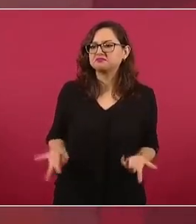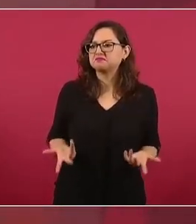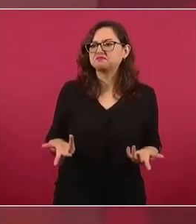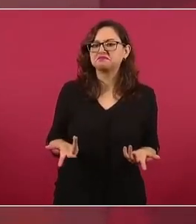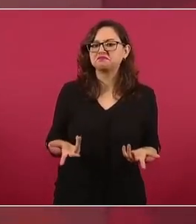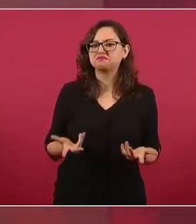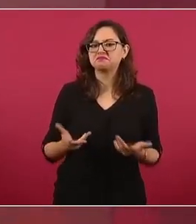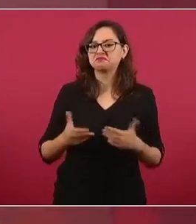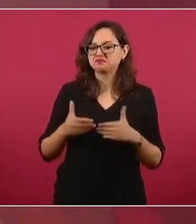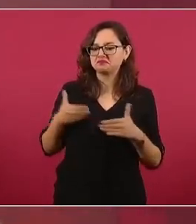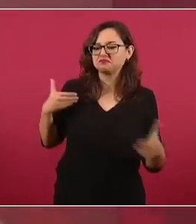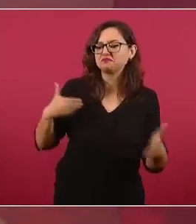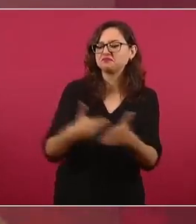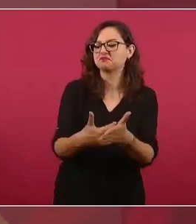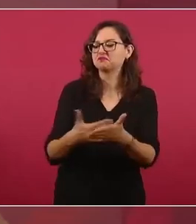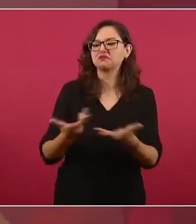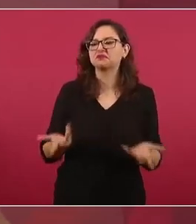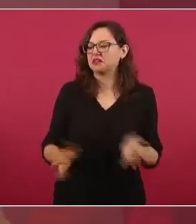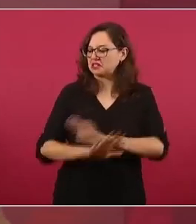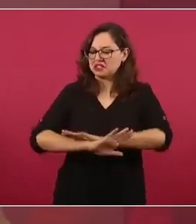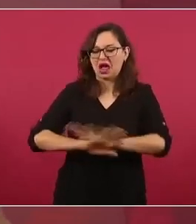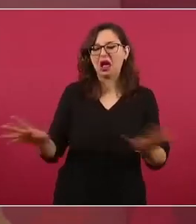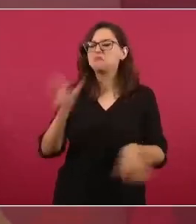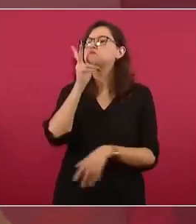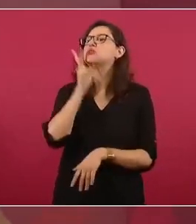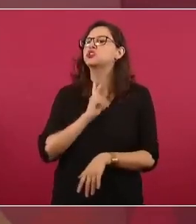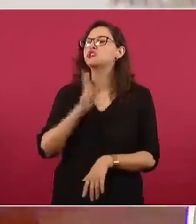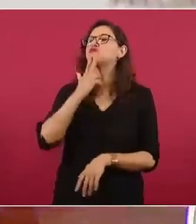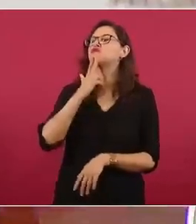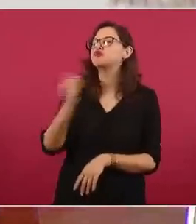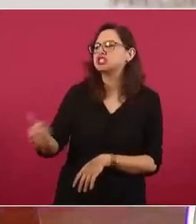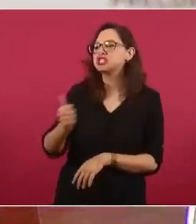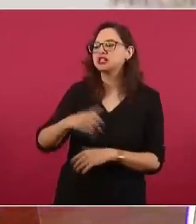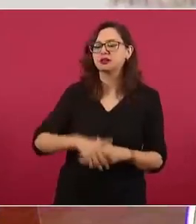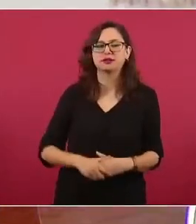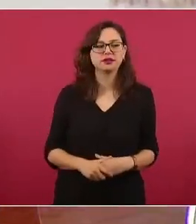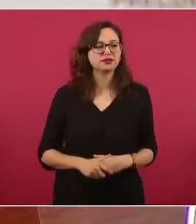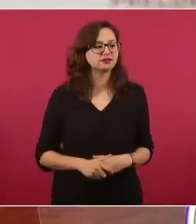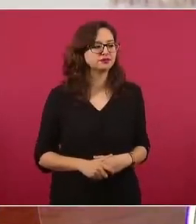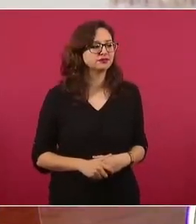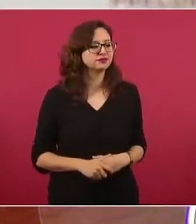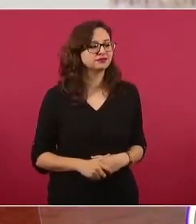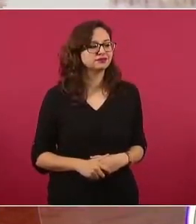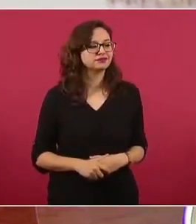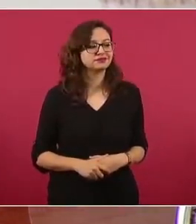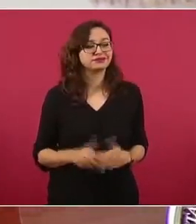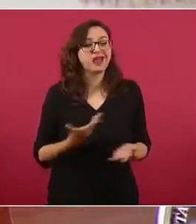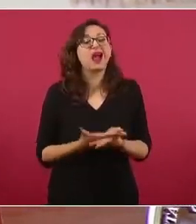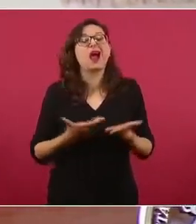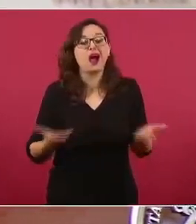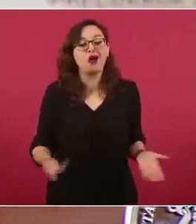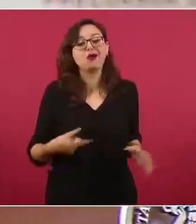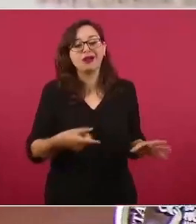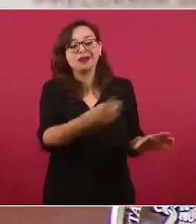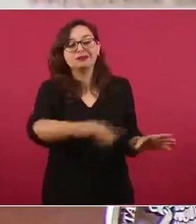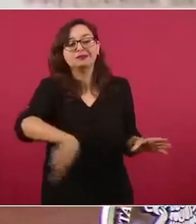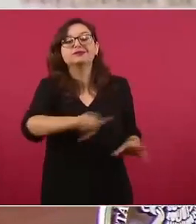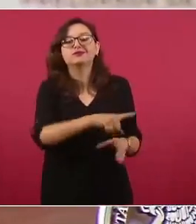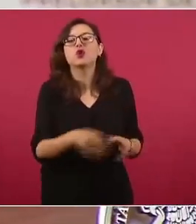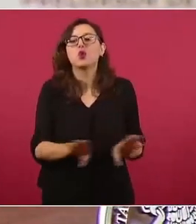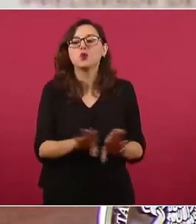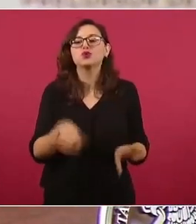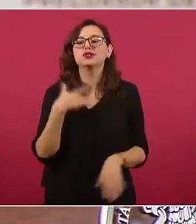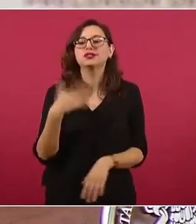midieron los tiempos. Claro que vamos y necesitamos la transición energética,